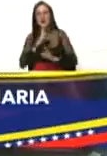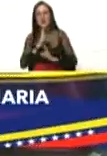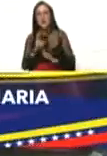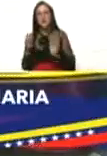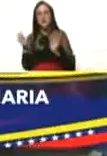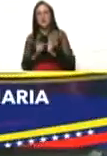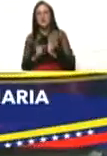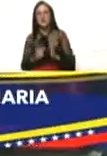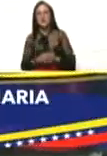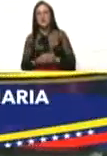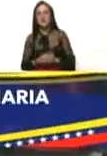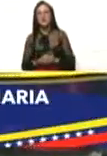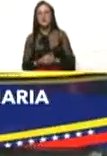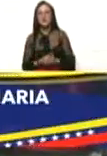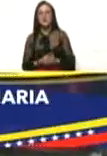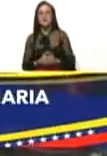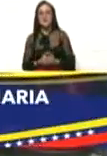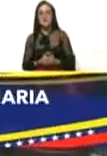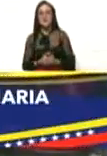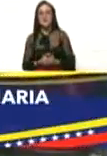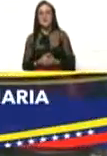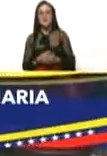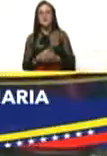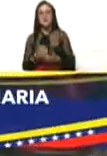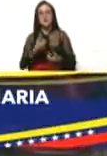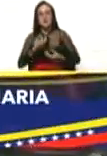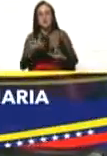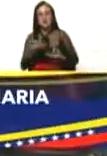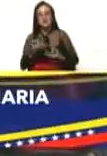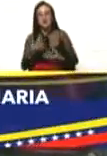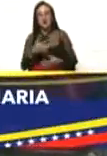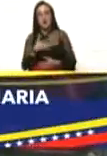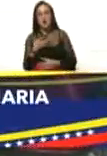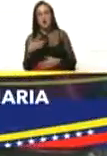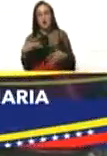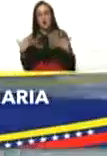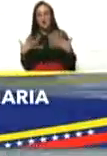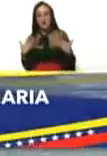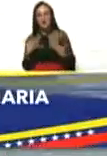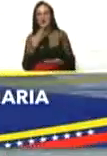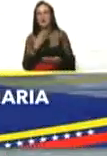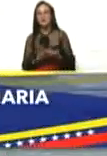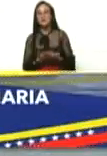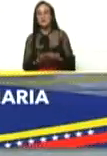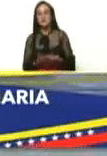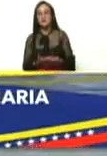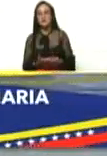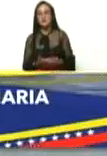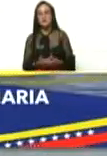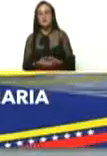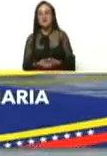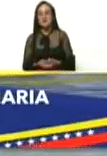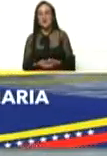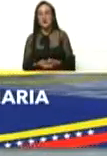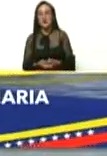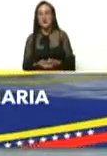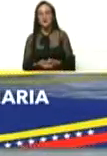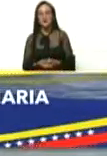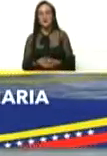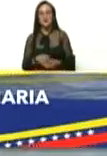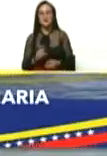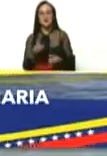y concisa, presidente. De verdad, estoy sumamente contenta, agradecida con usted, pidiendo a Dios